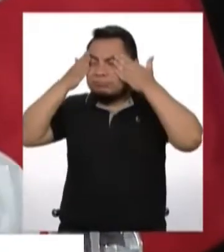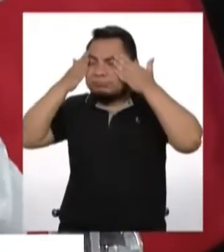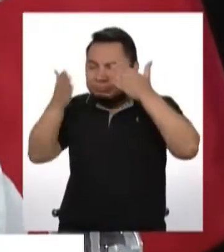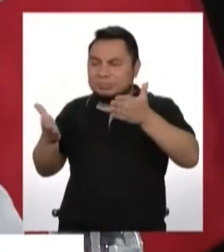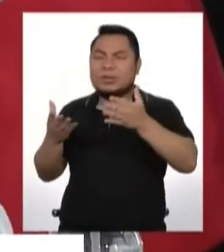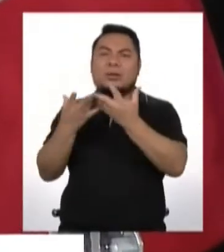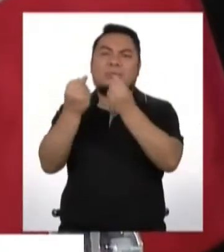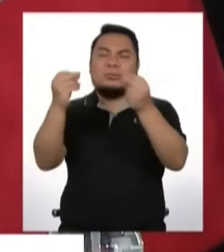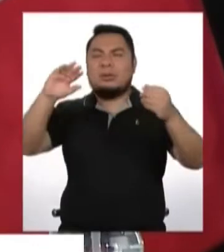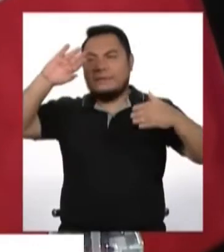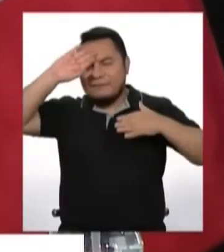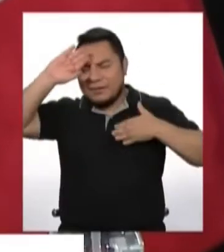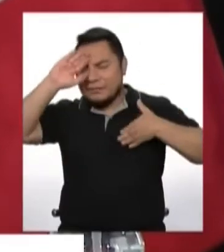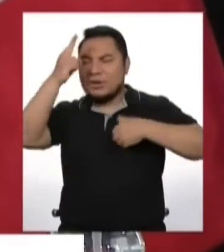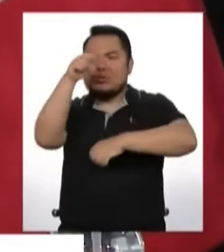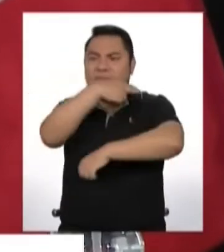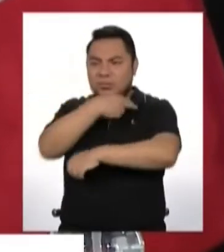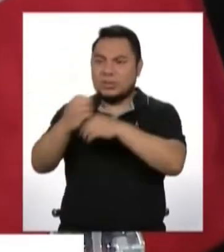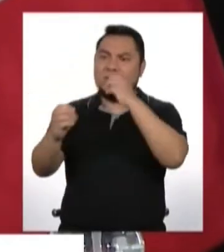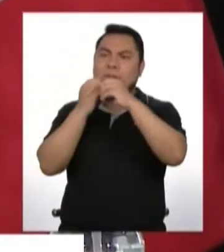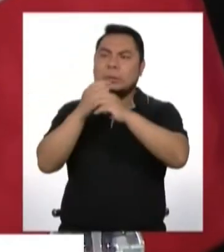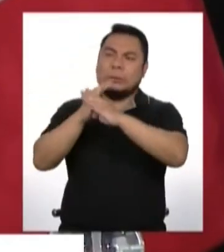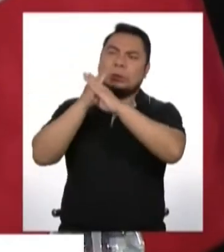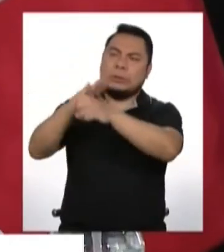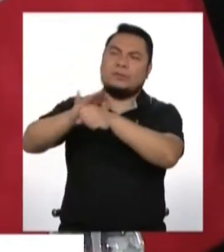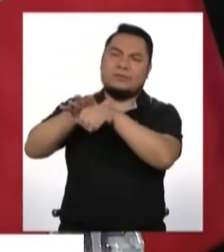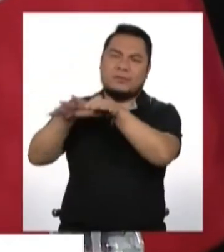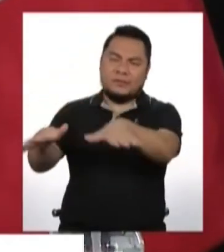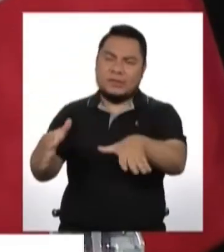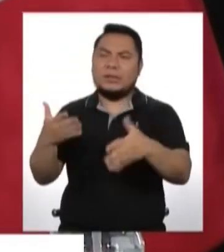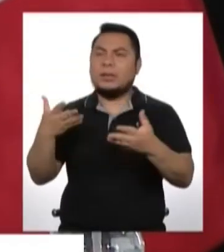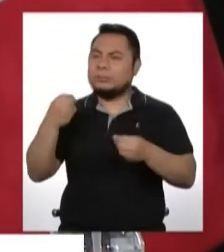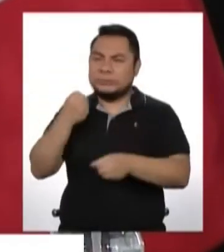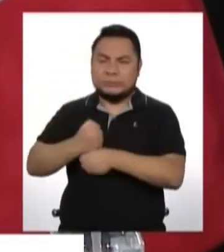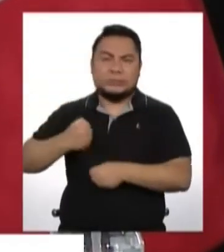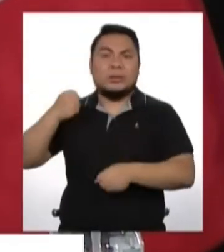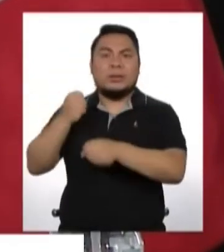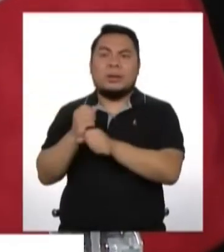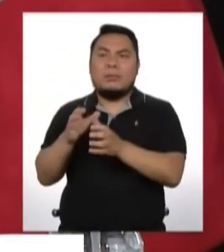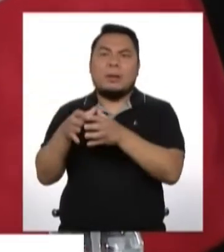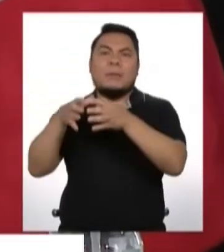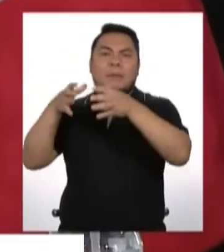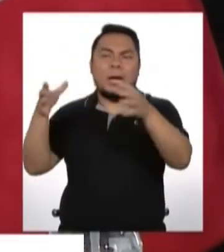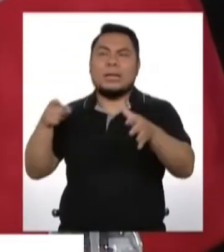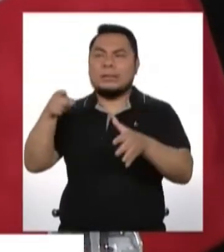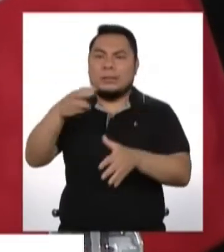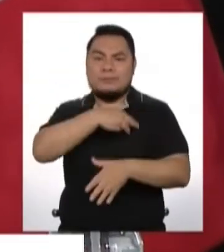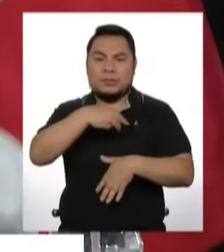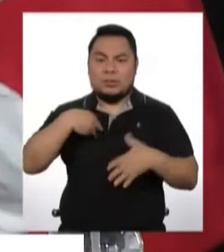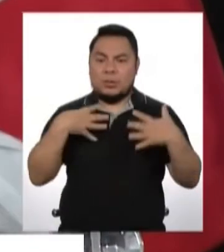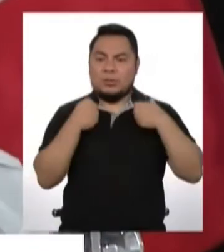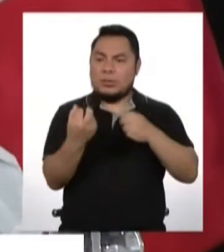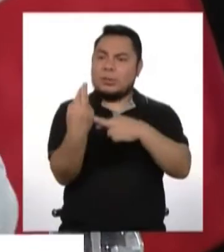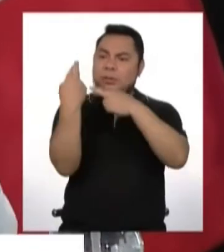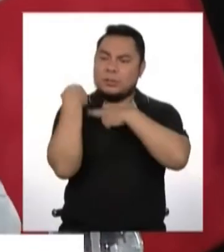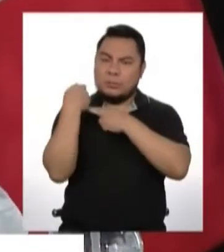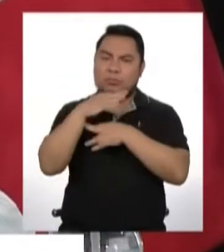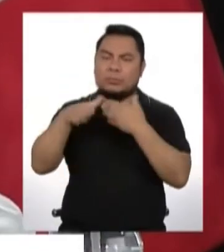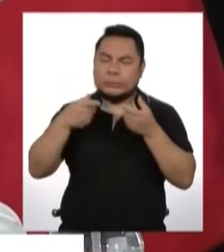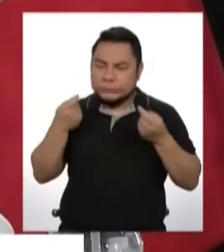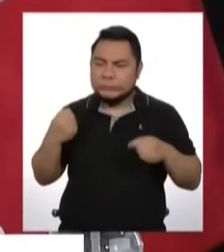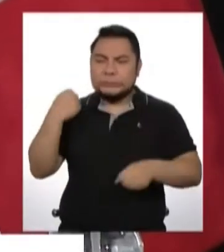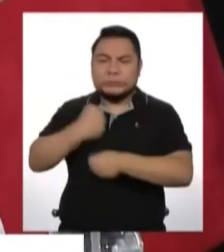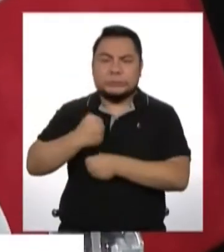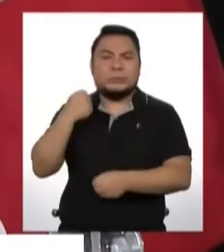poder atender las demandas de esta enfermedad, que cada vez son más grandes y cada vez tenemos que esforzarnos más para